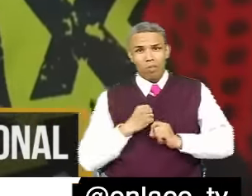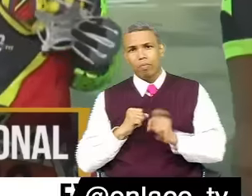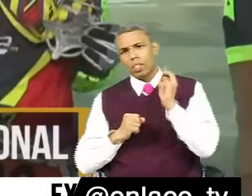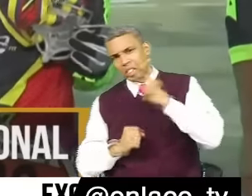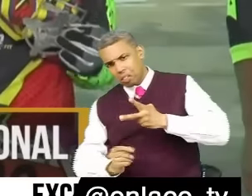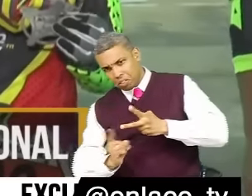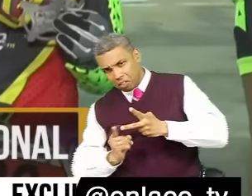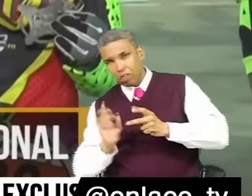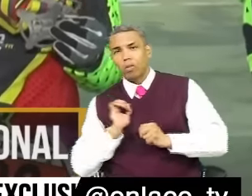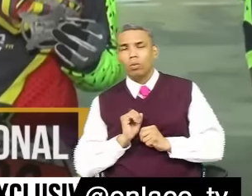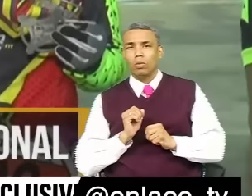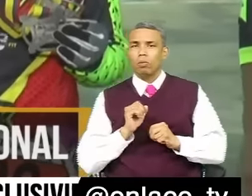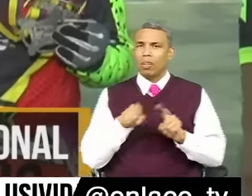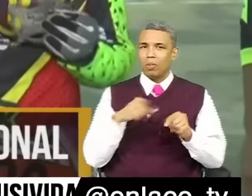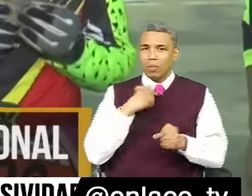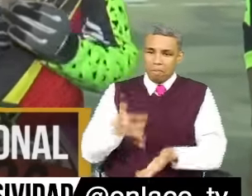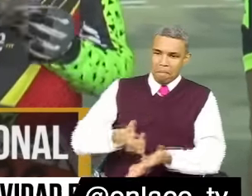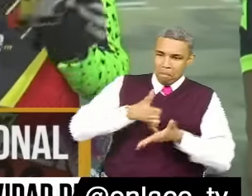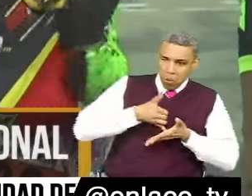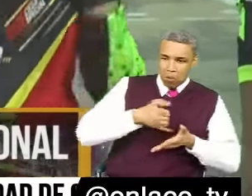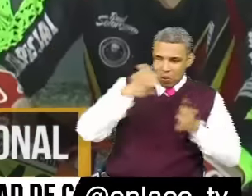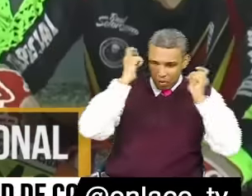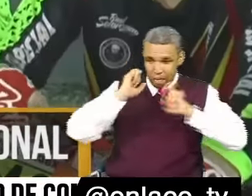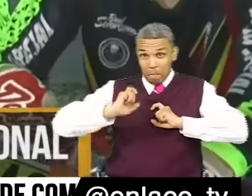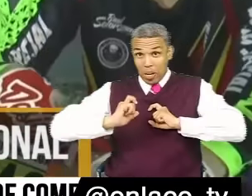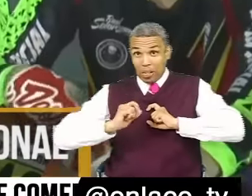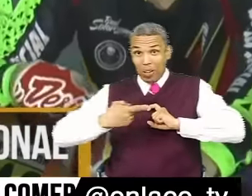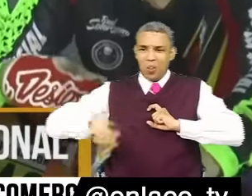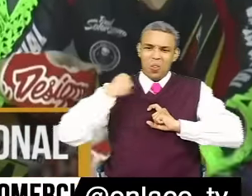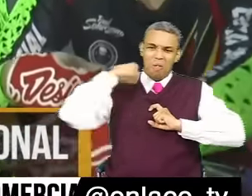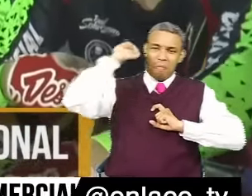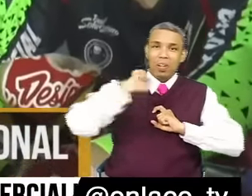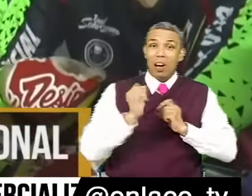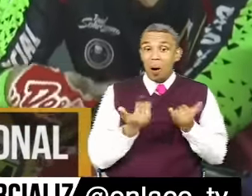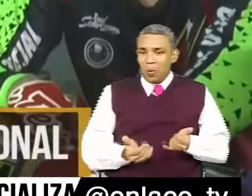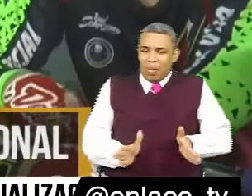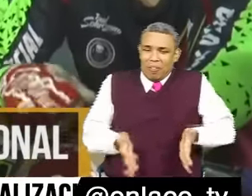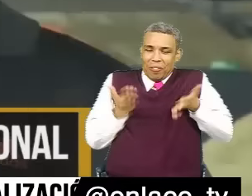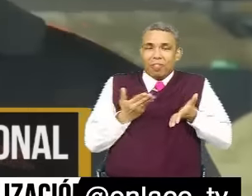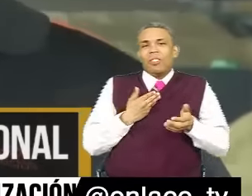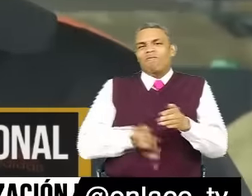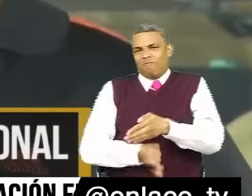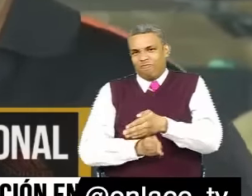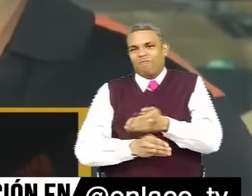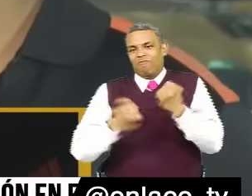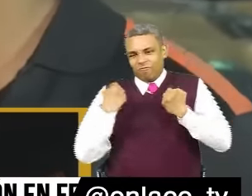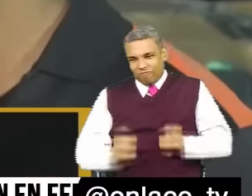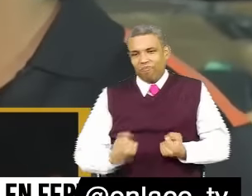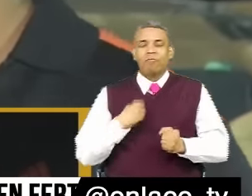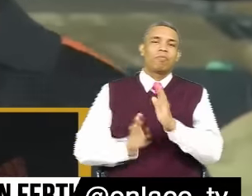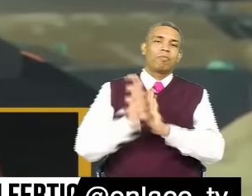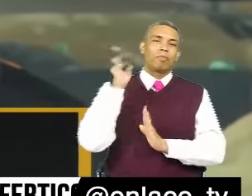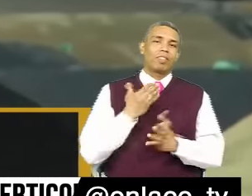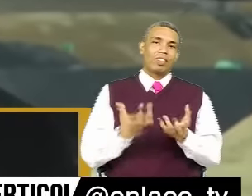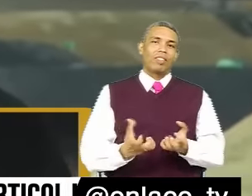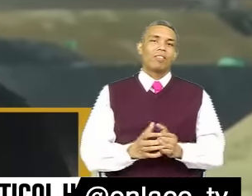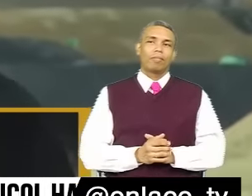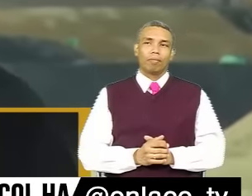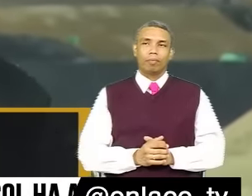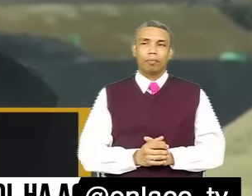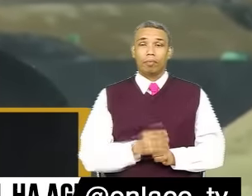entre ellos medallas y trofeos que los sigue motivando para continuar en el mundo del BMX. Pues el trabajo es constante, siempre